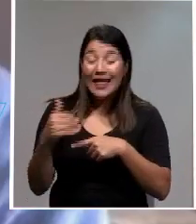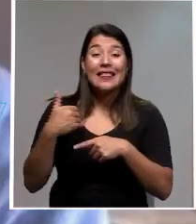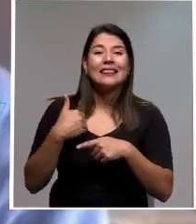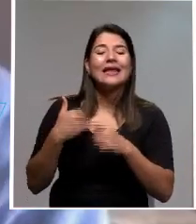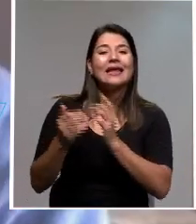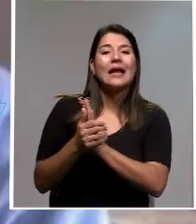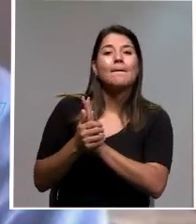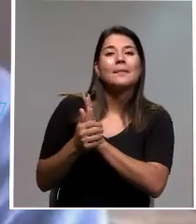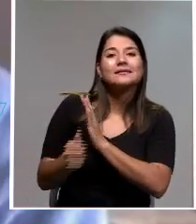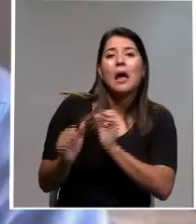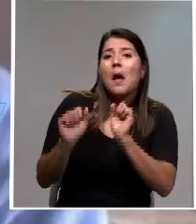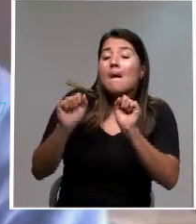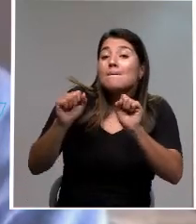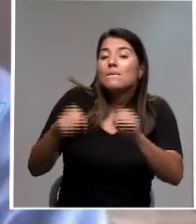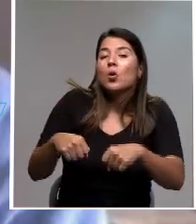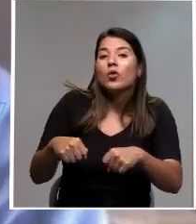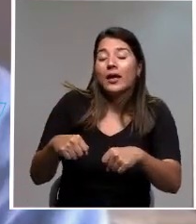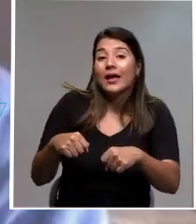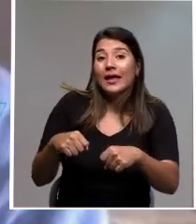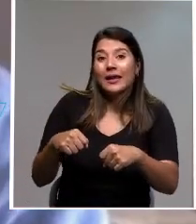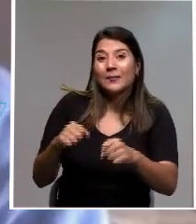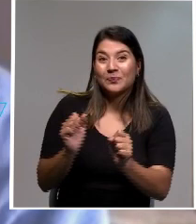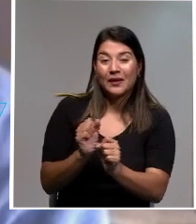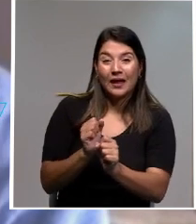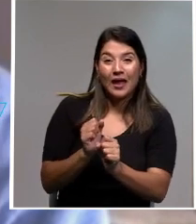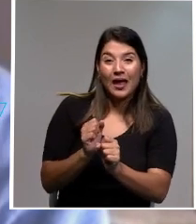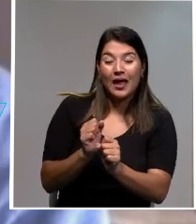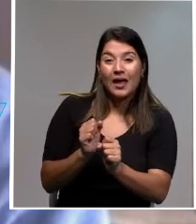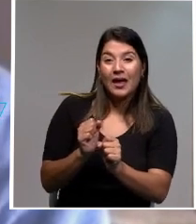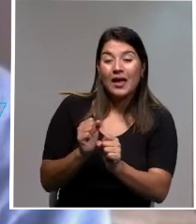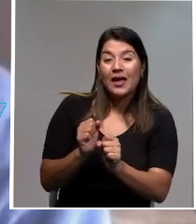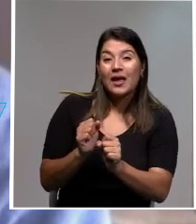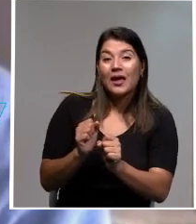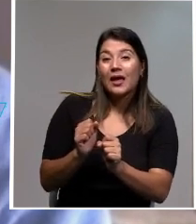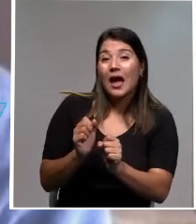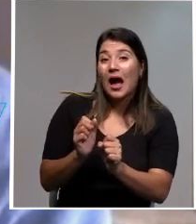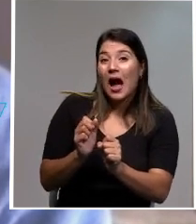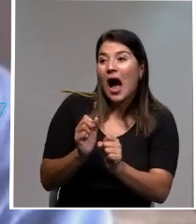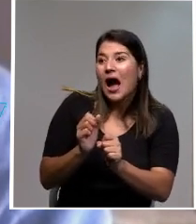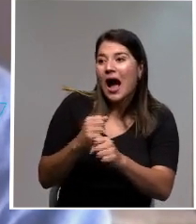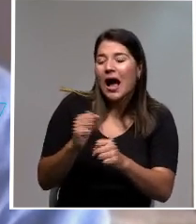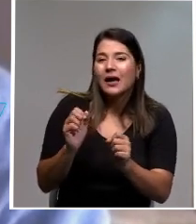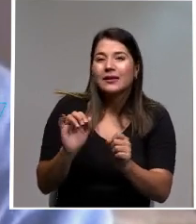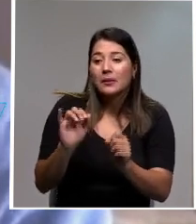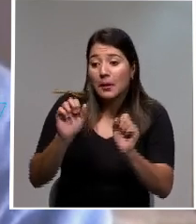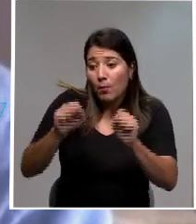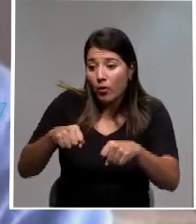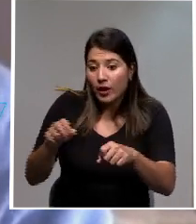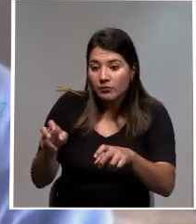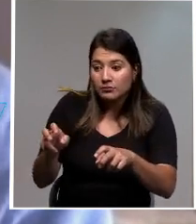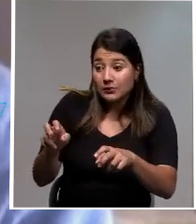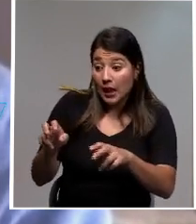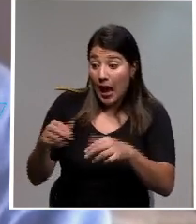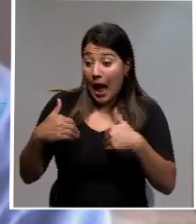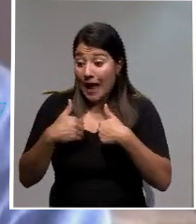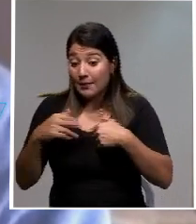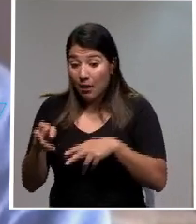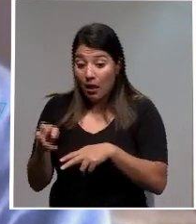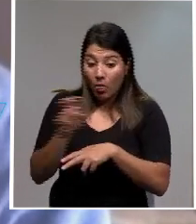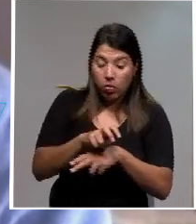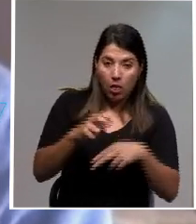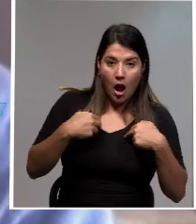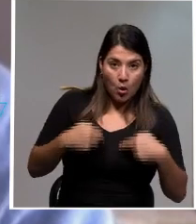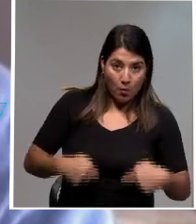capacidad de hacer lo que se conoce en el estudio de las enfermedades infecciosas como el salto de especie. Y es algo que nosotros estamos